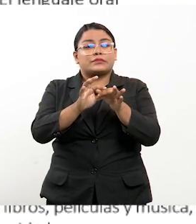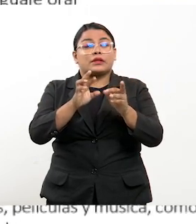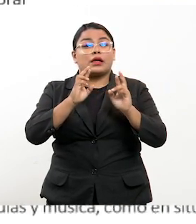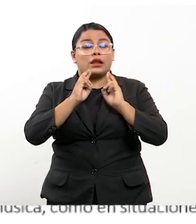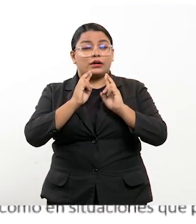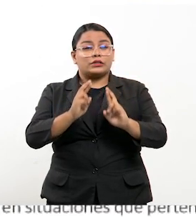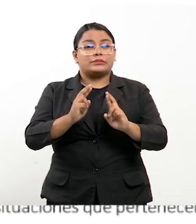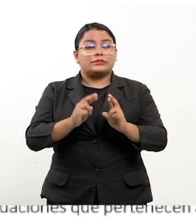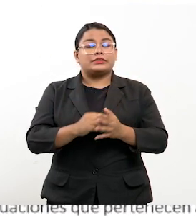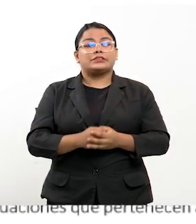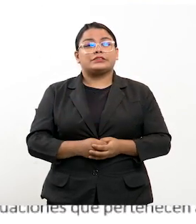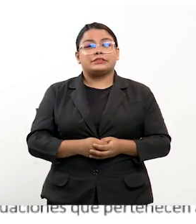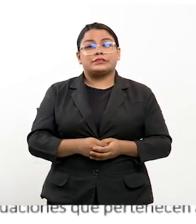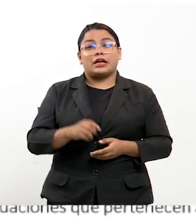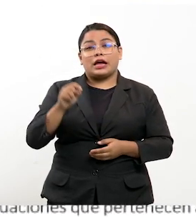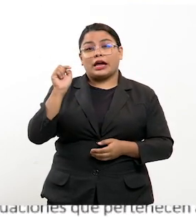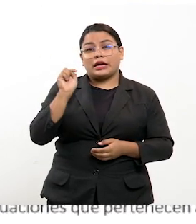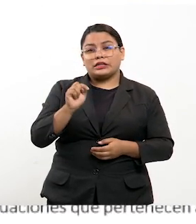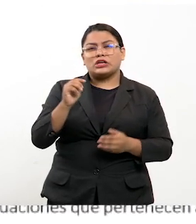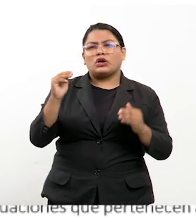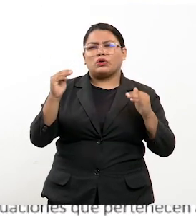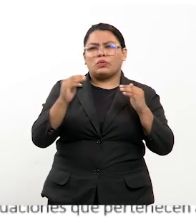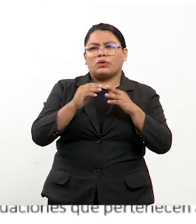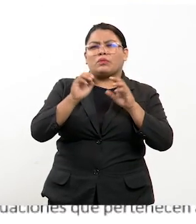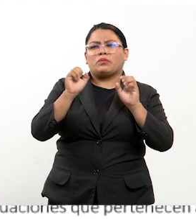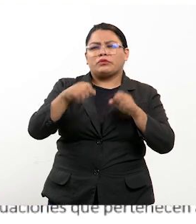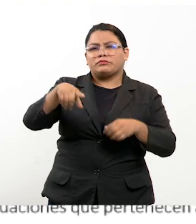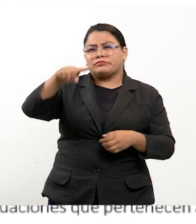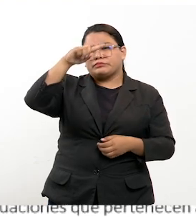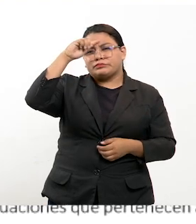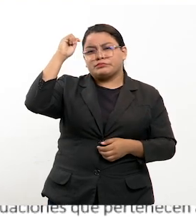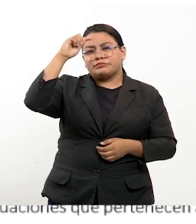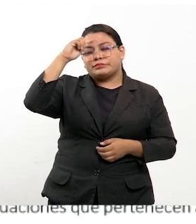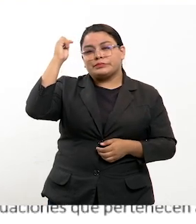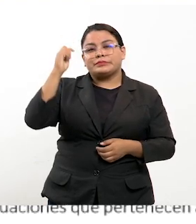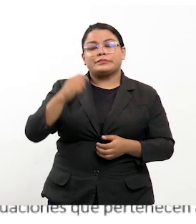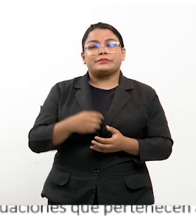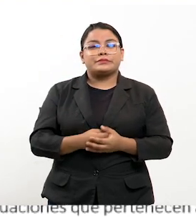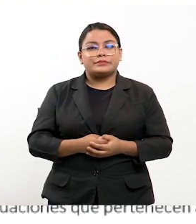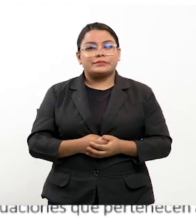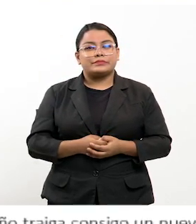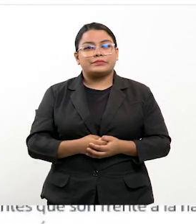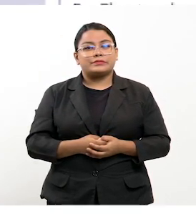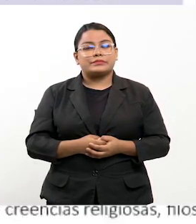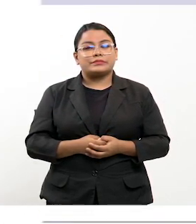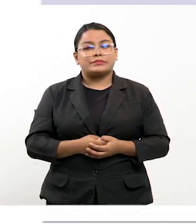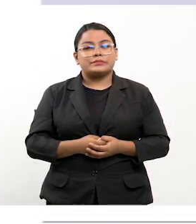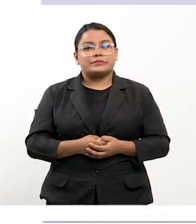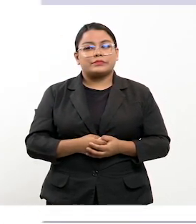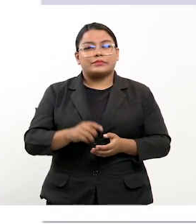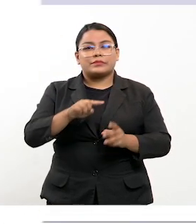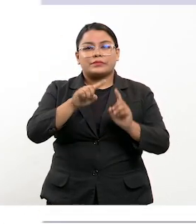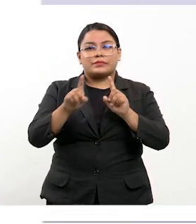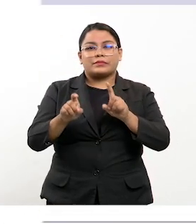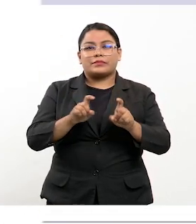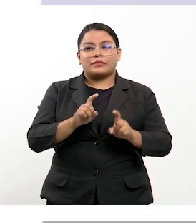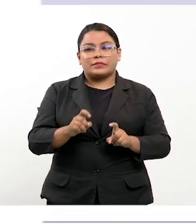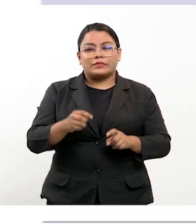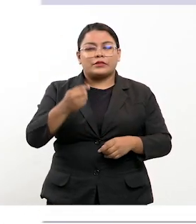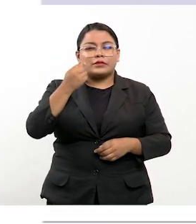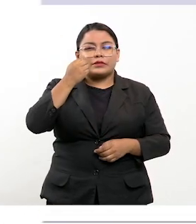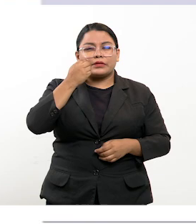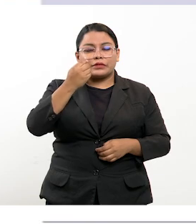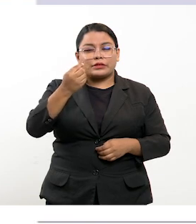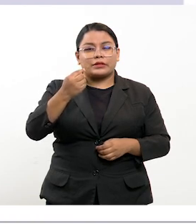otra. Esta opción también puede ser trabajada en multi-ítem. Ítem de